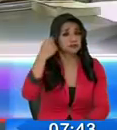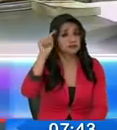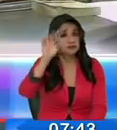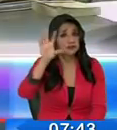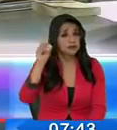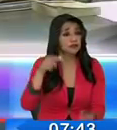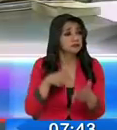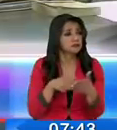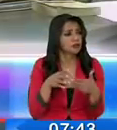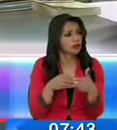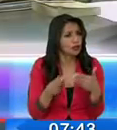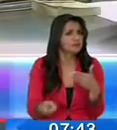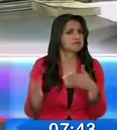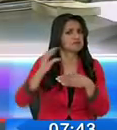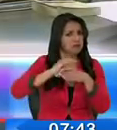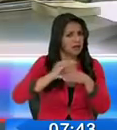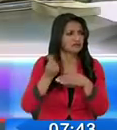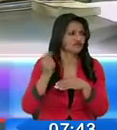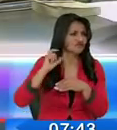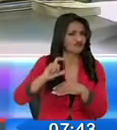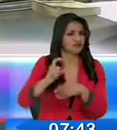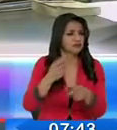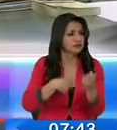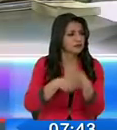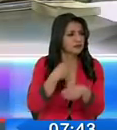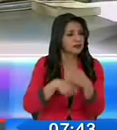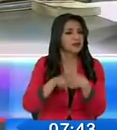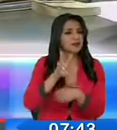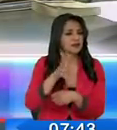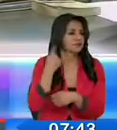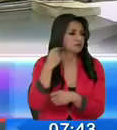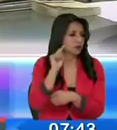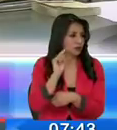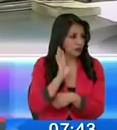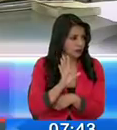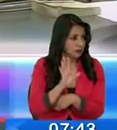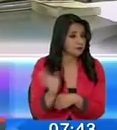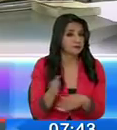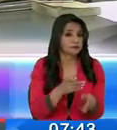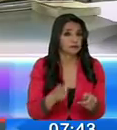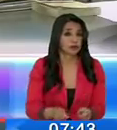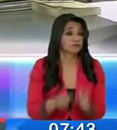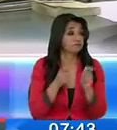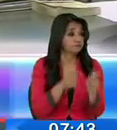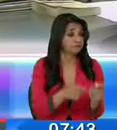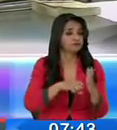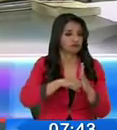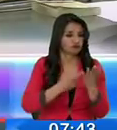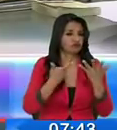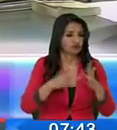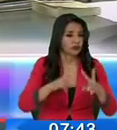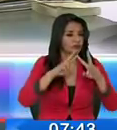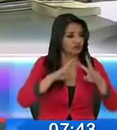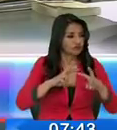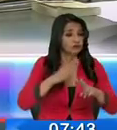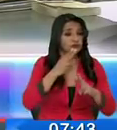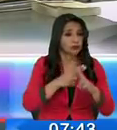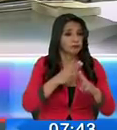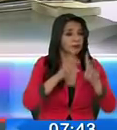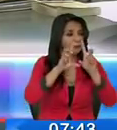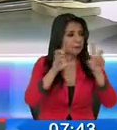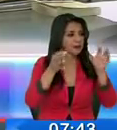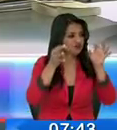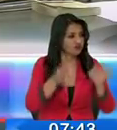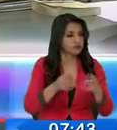medio de sobreprecio en la venta de 3 millones. Nosotros hemos entregado en Contraloría los nombres de las empresas,